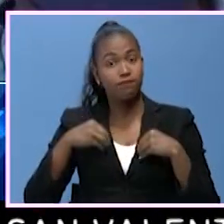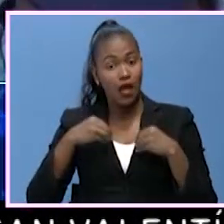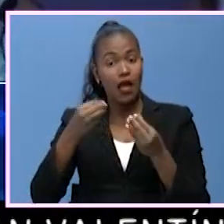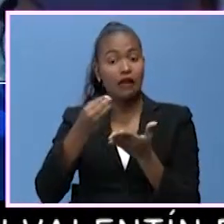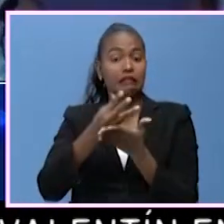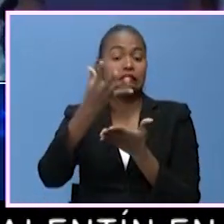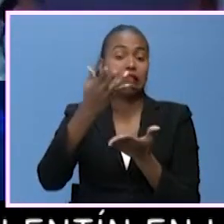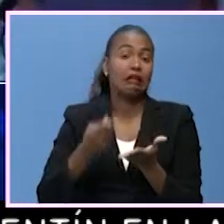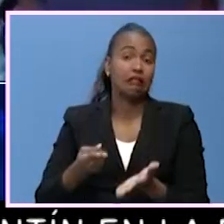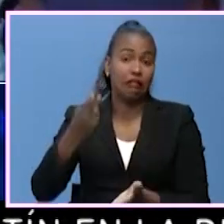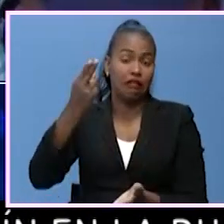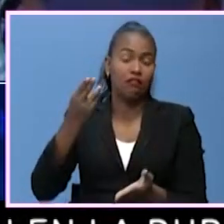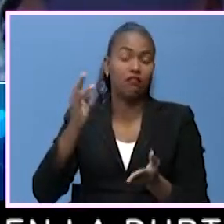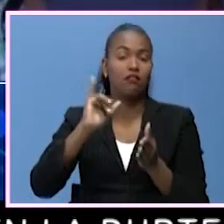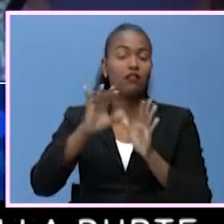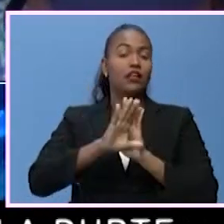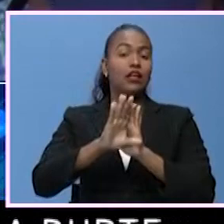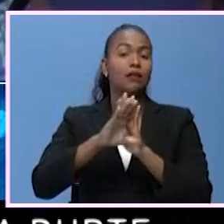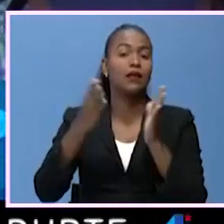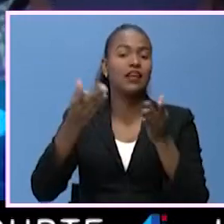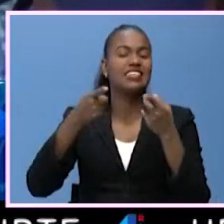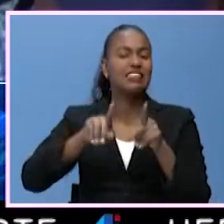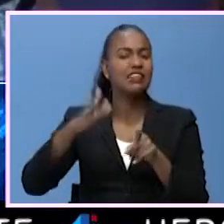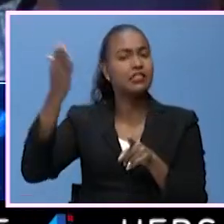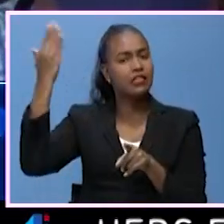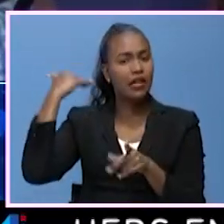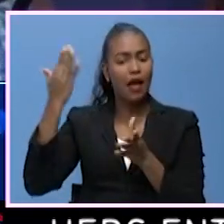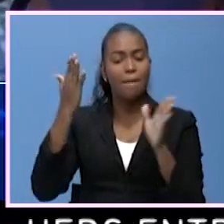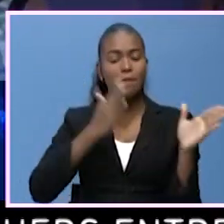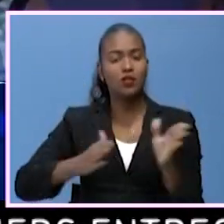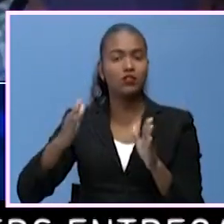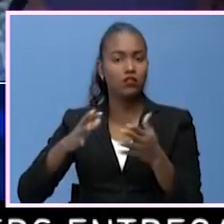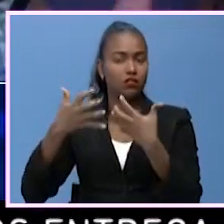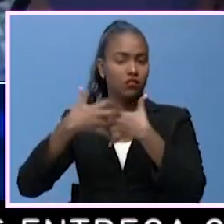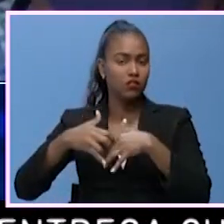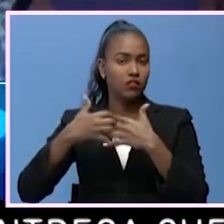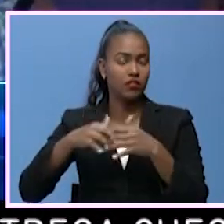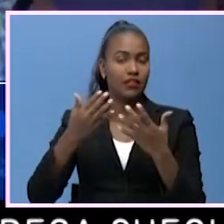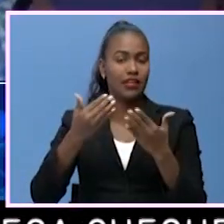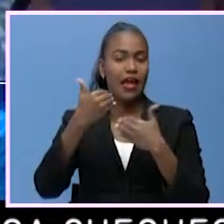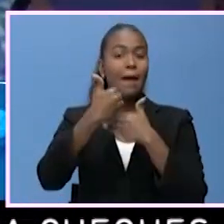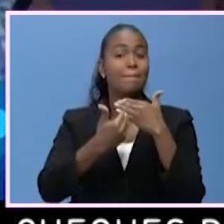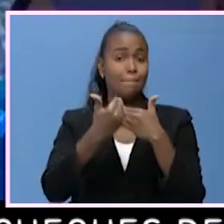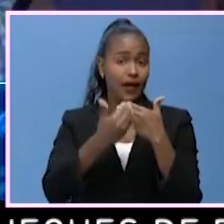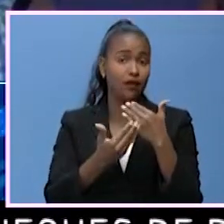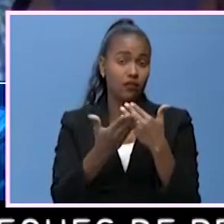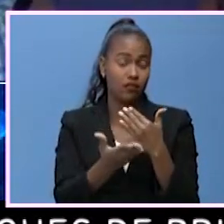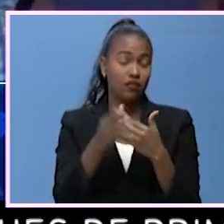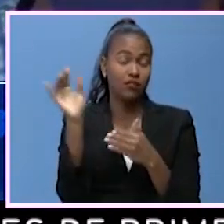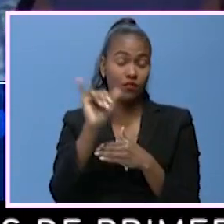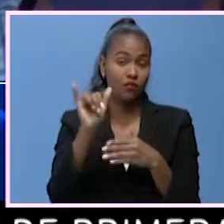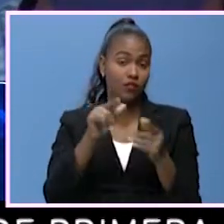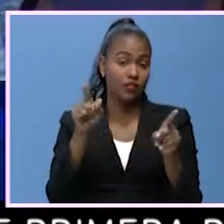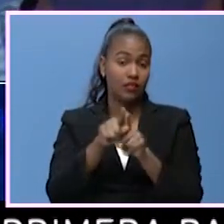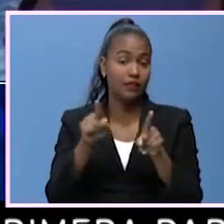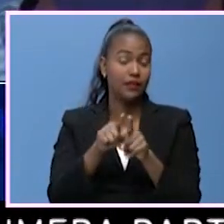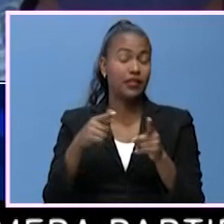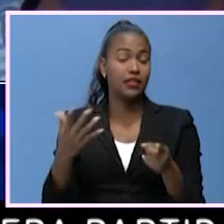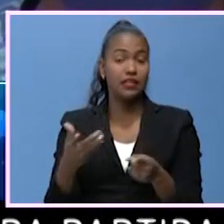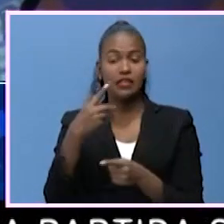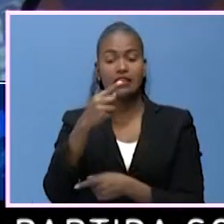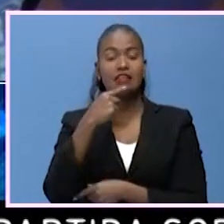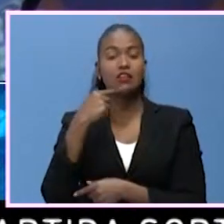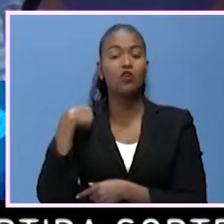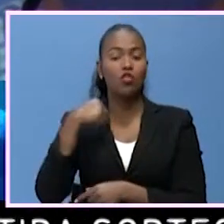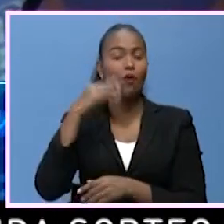costo, como lo fue en un caso ya de un proceso industrial, el caso del pan, y así también lo